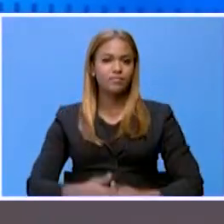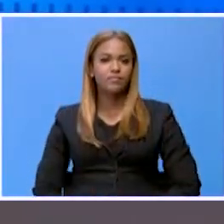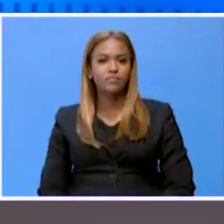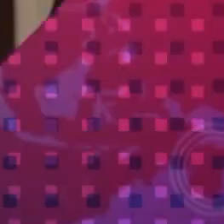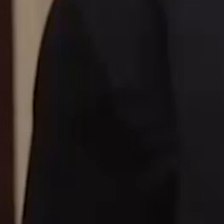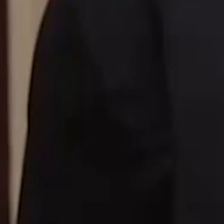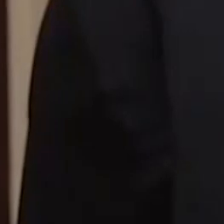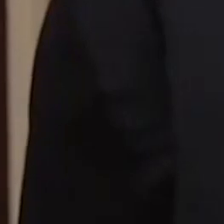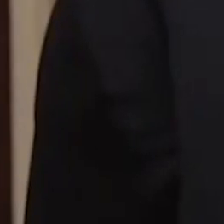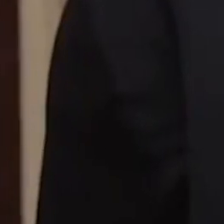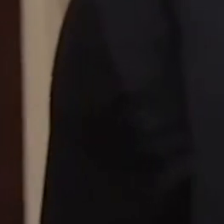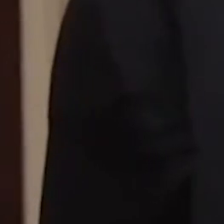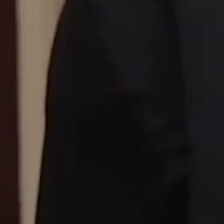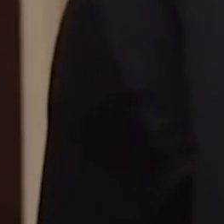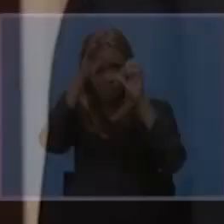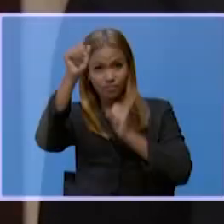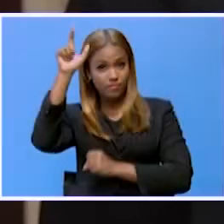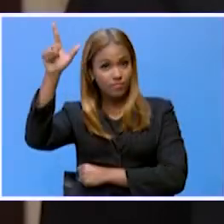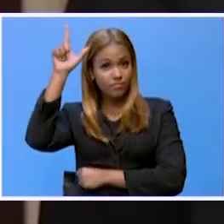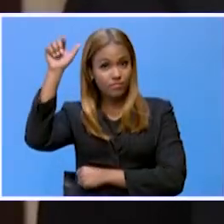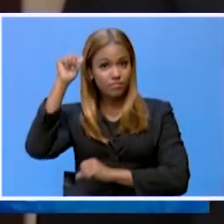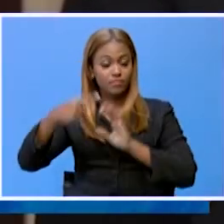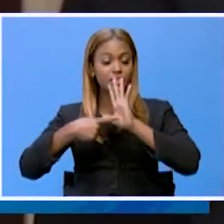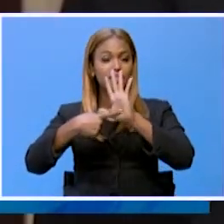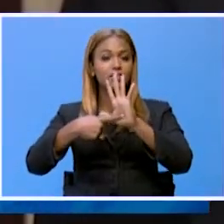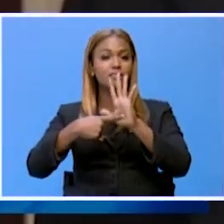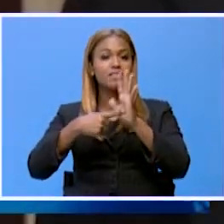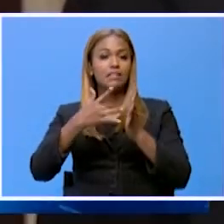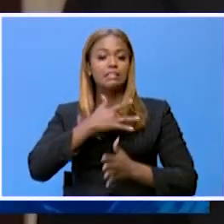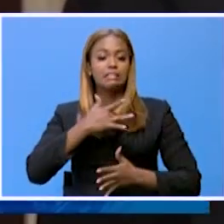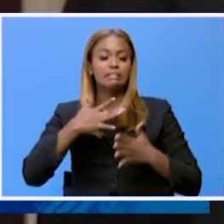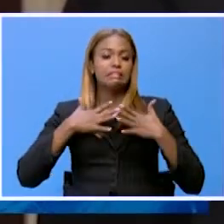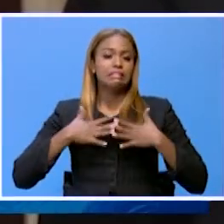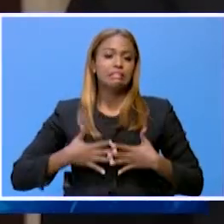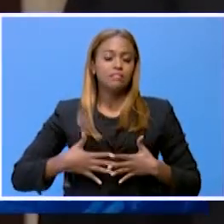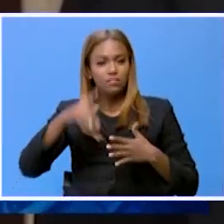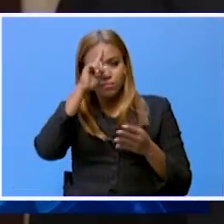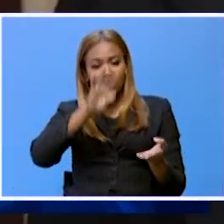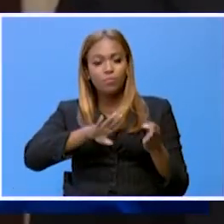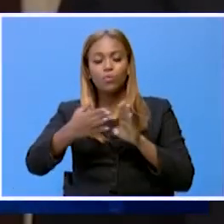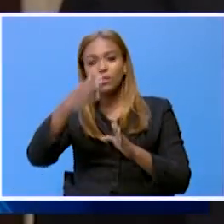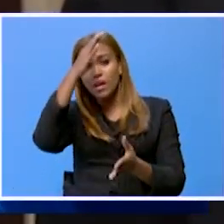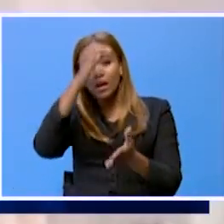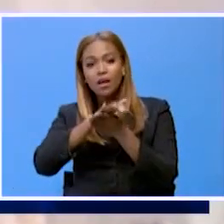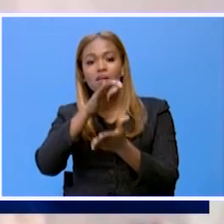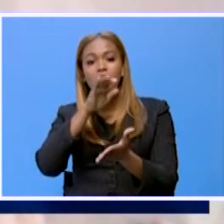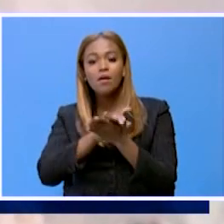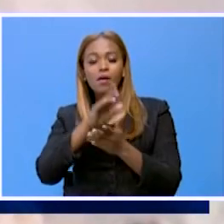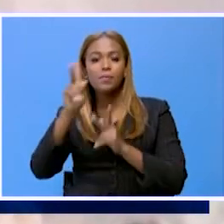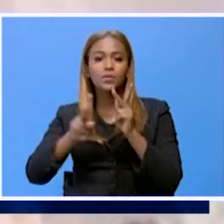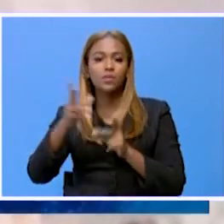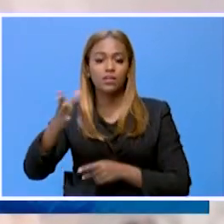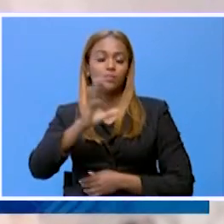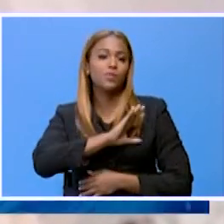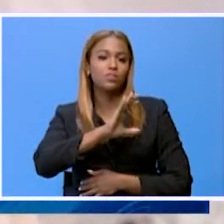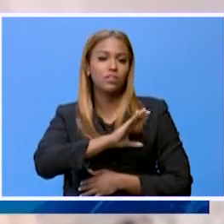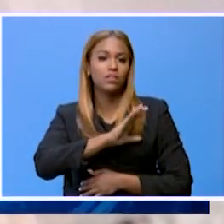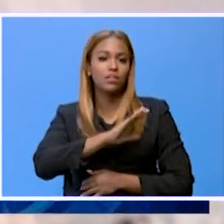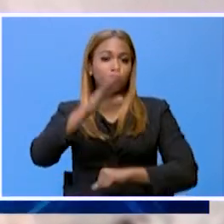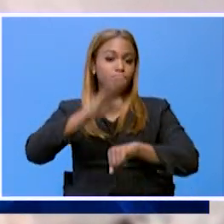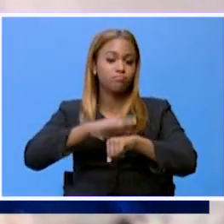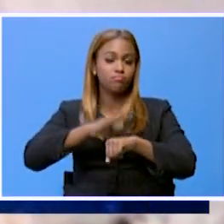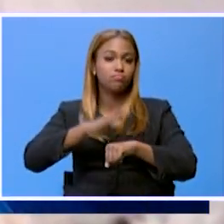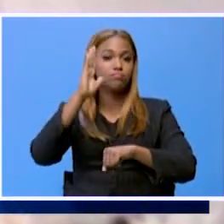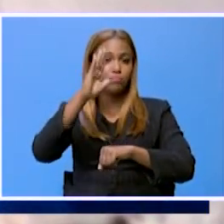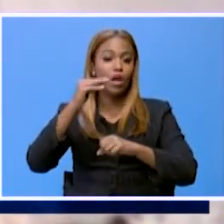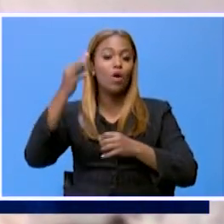titulares. Presidente Abinader muestra consternación por muerte de pareja a manos de patrulla policial. Advierte,